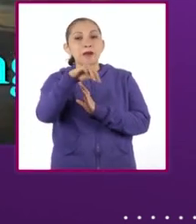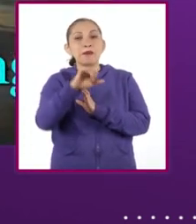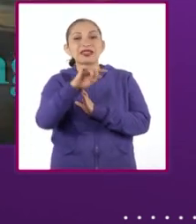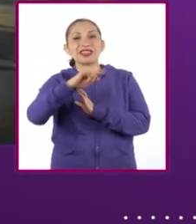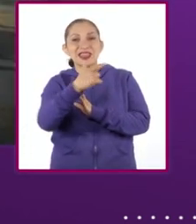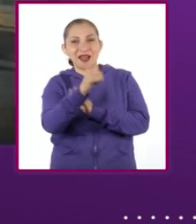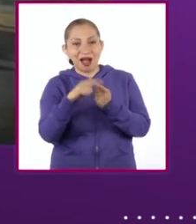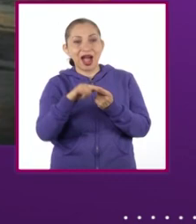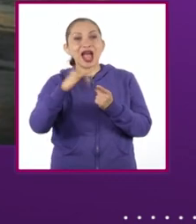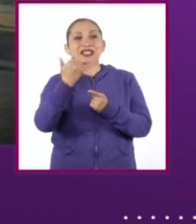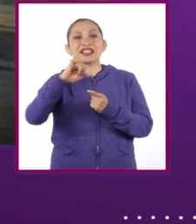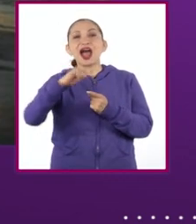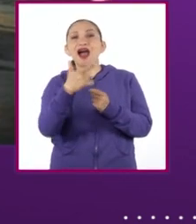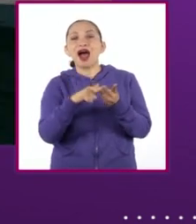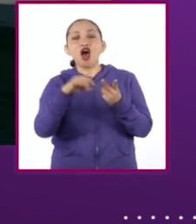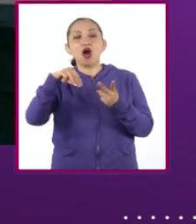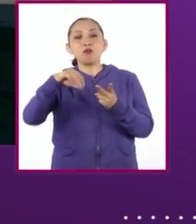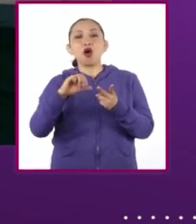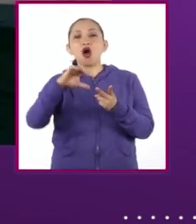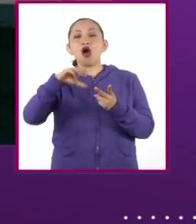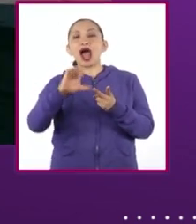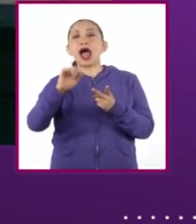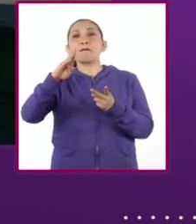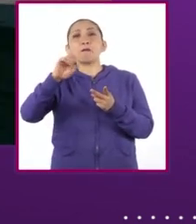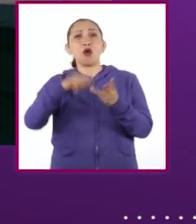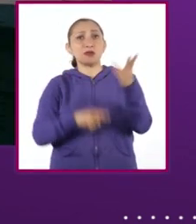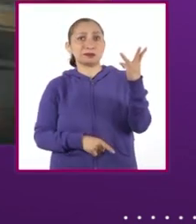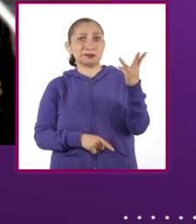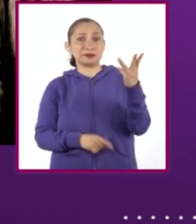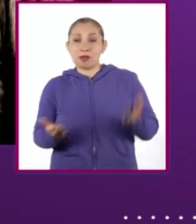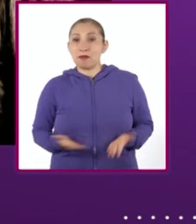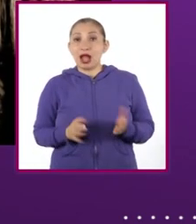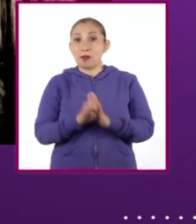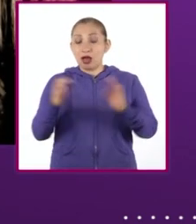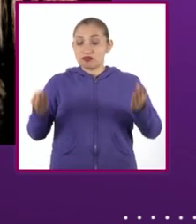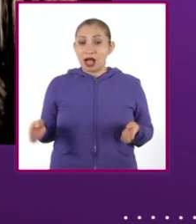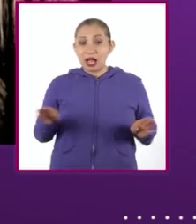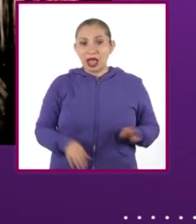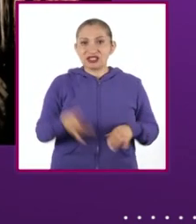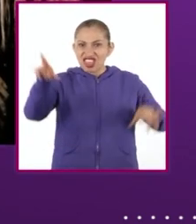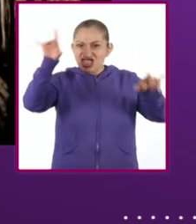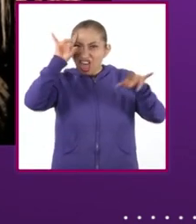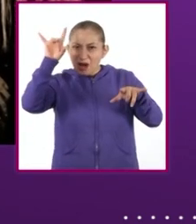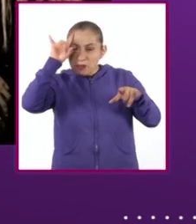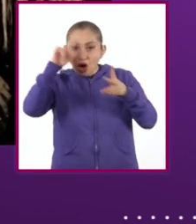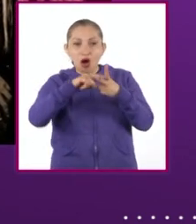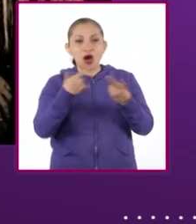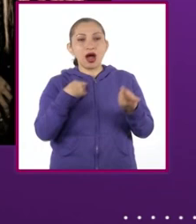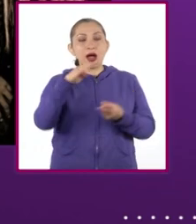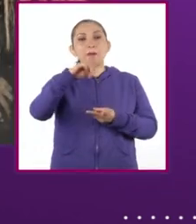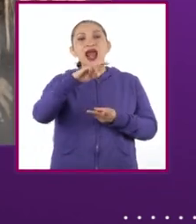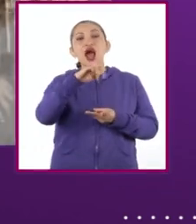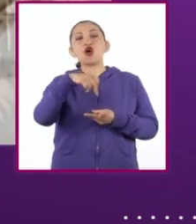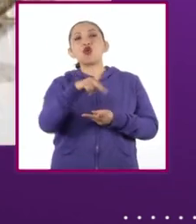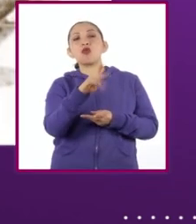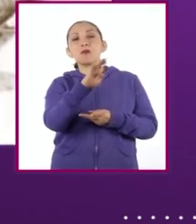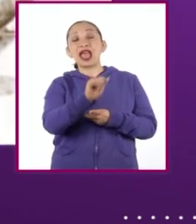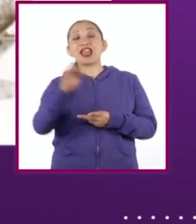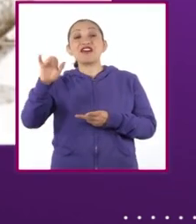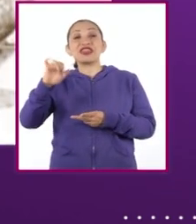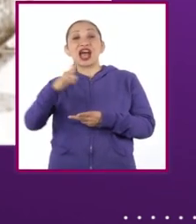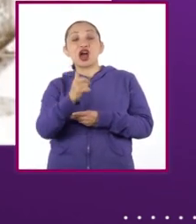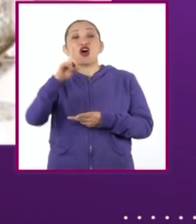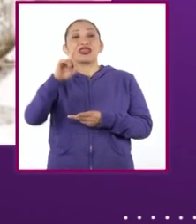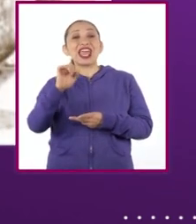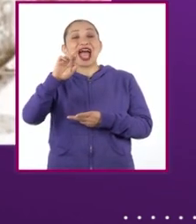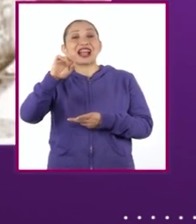Mandinga, Yanga o Mocambo, en bailables como la danza de los diablos, el maracumbé y el fandango de